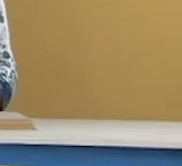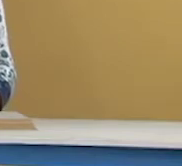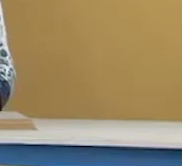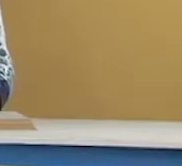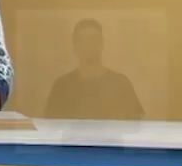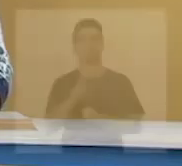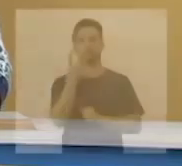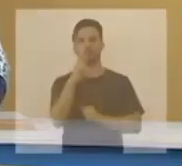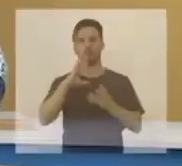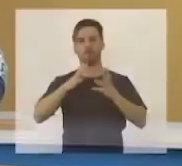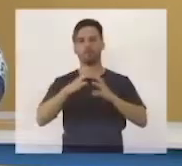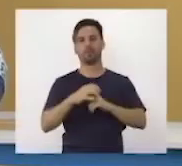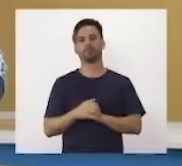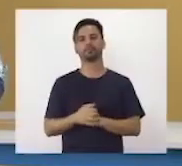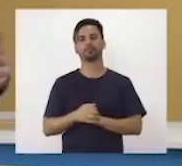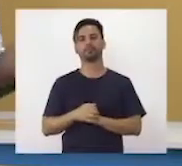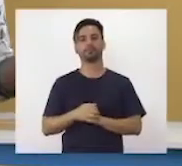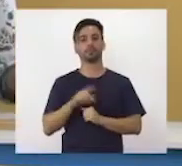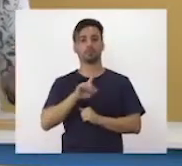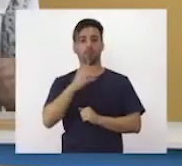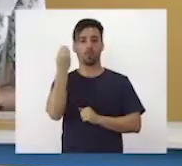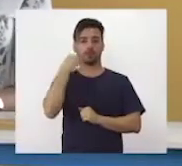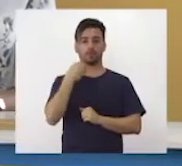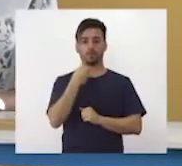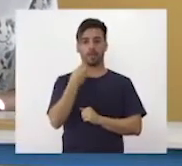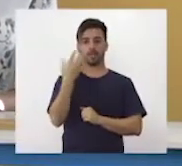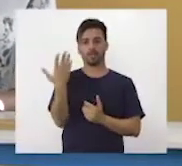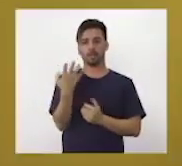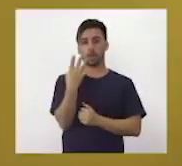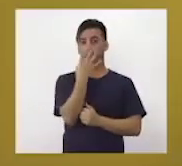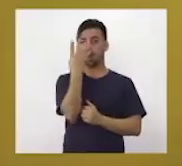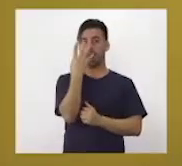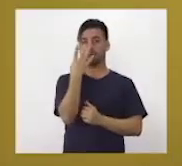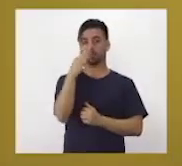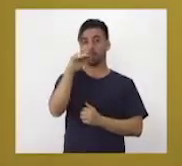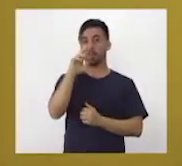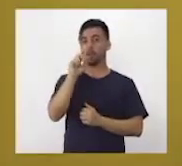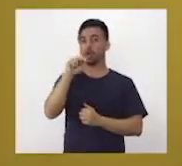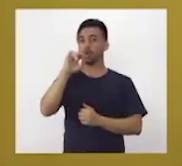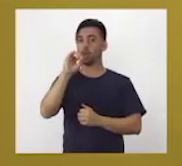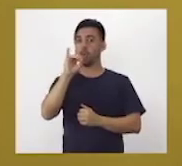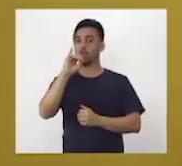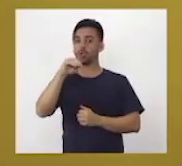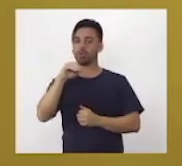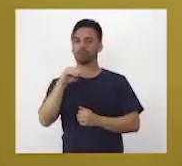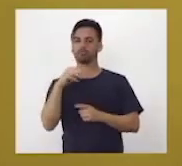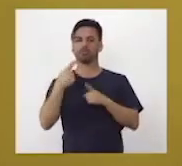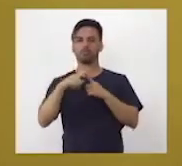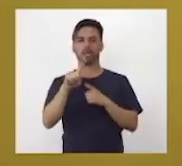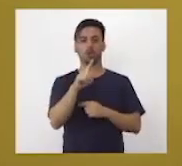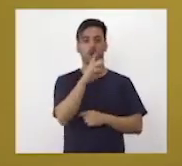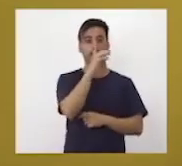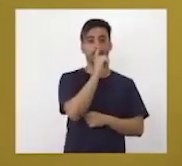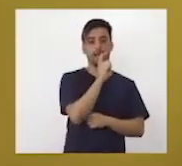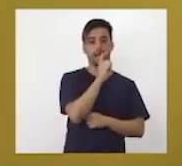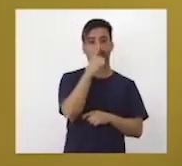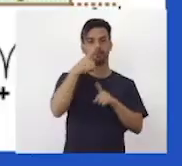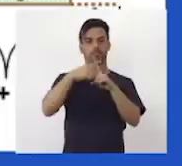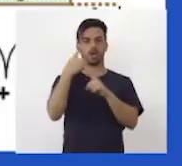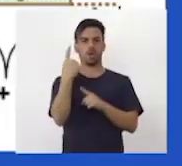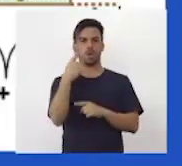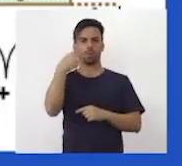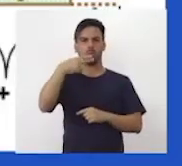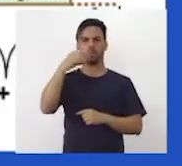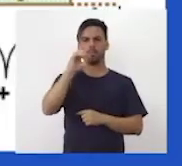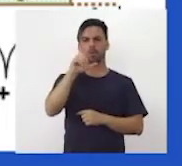Bueno, te has percatado que 4 es un monomio y que la expresión x más 1 es un polinomio.